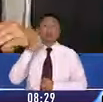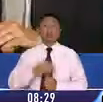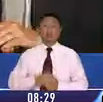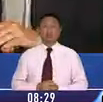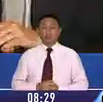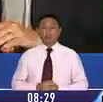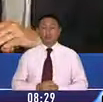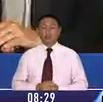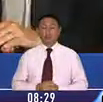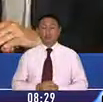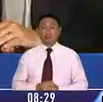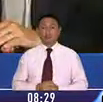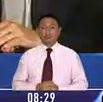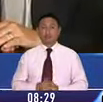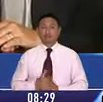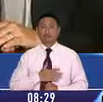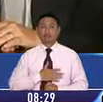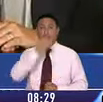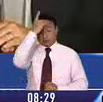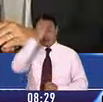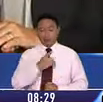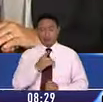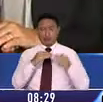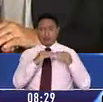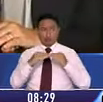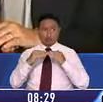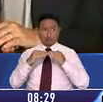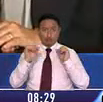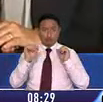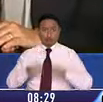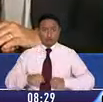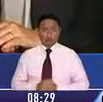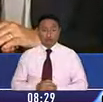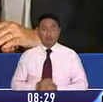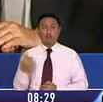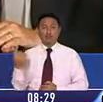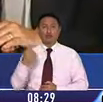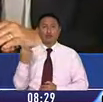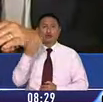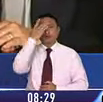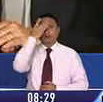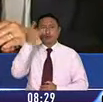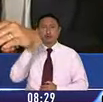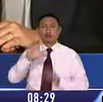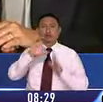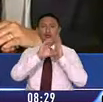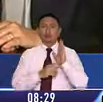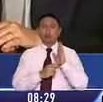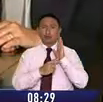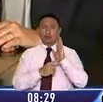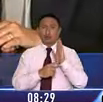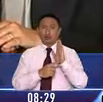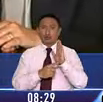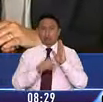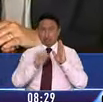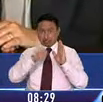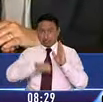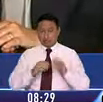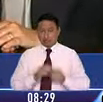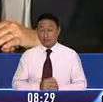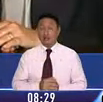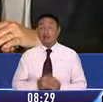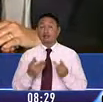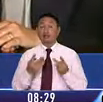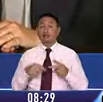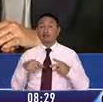una decisión democrática, no solo porque es constitucional, sino porque le